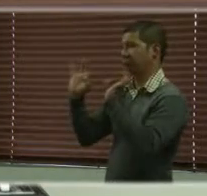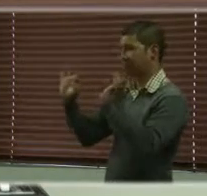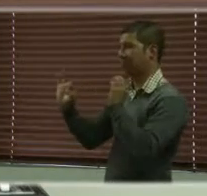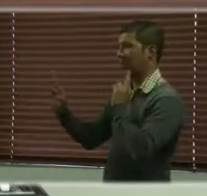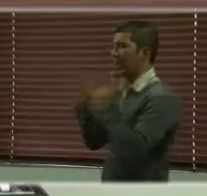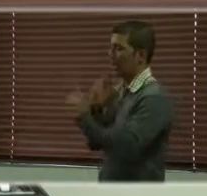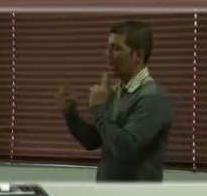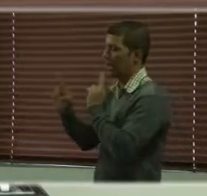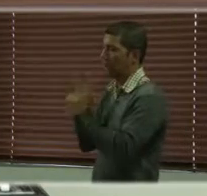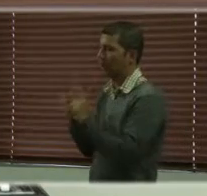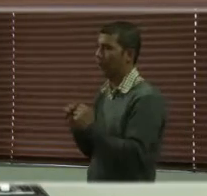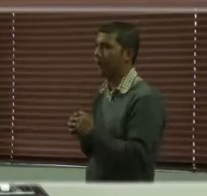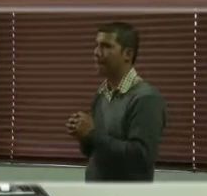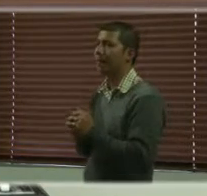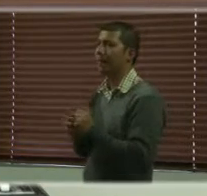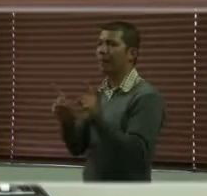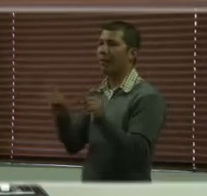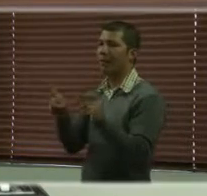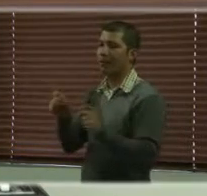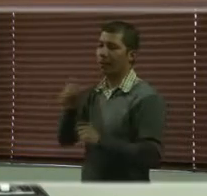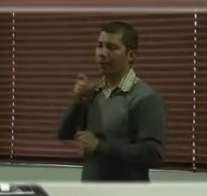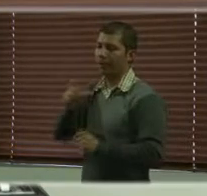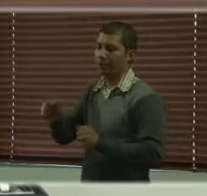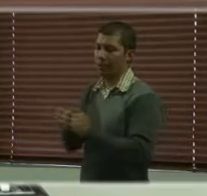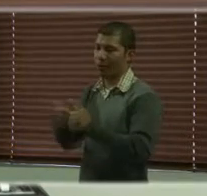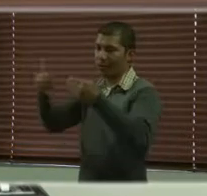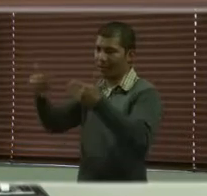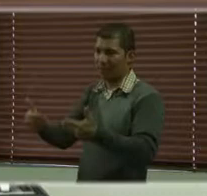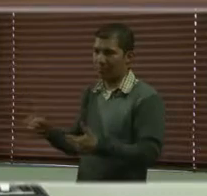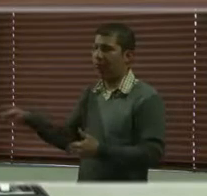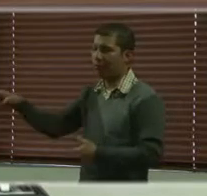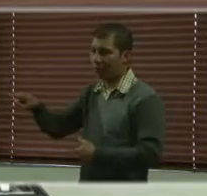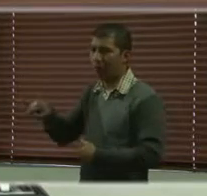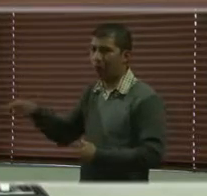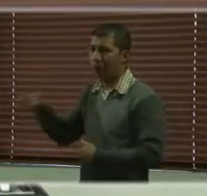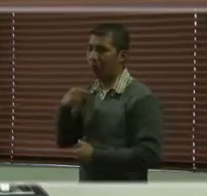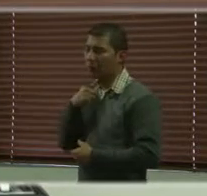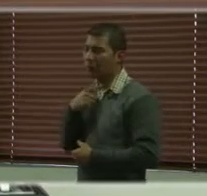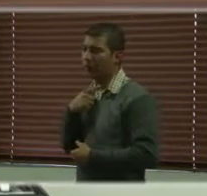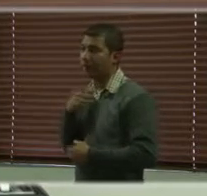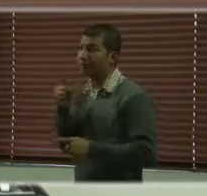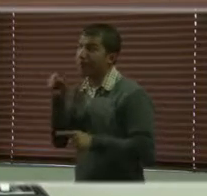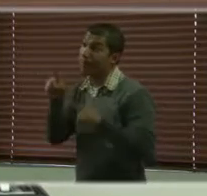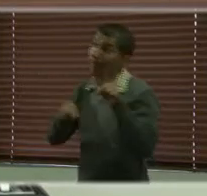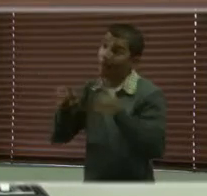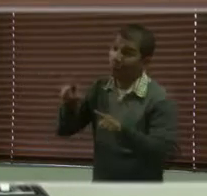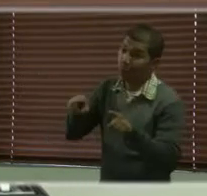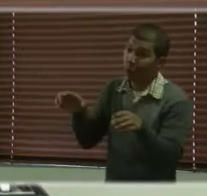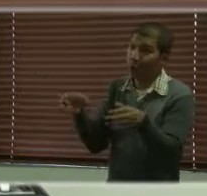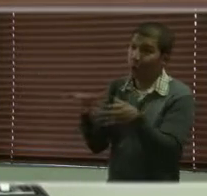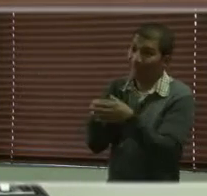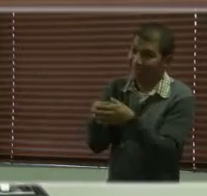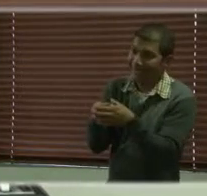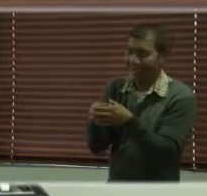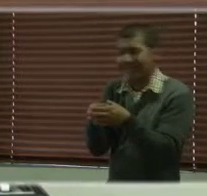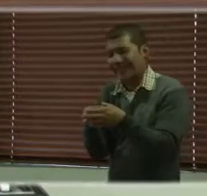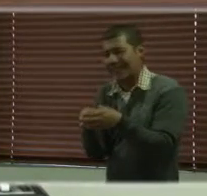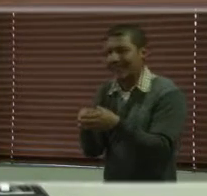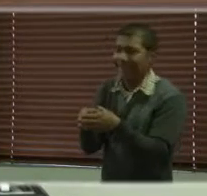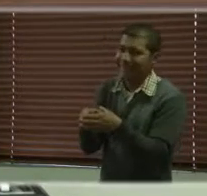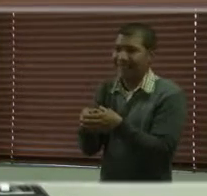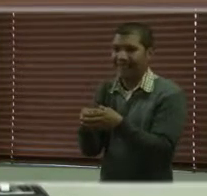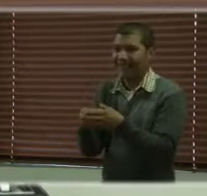ido difundiendo y algunos comités y algunas agencias no han sido tan